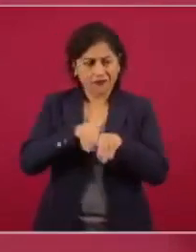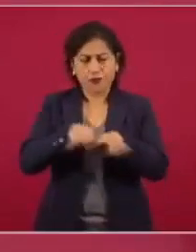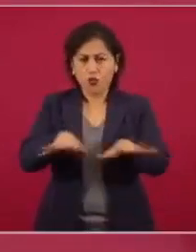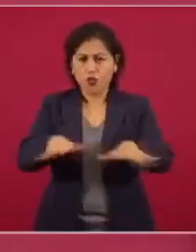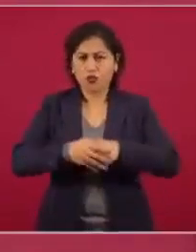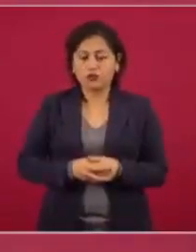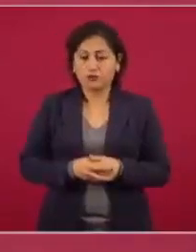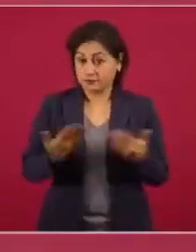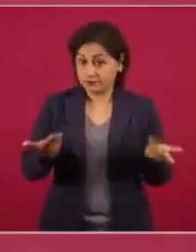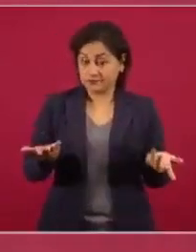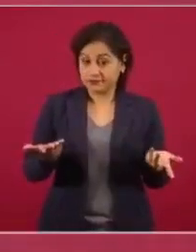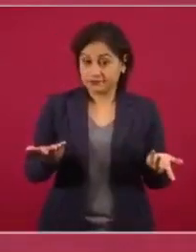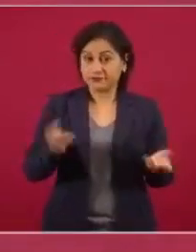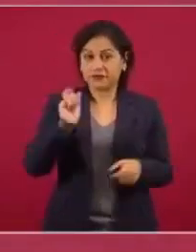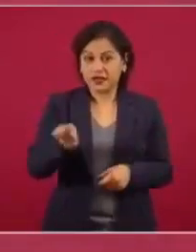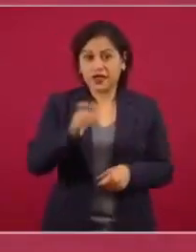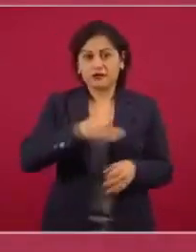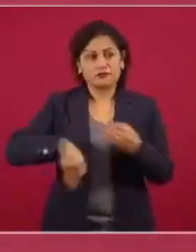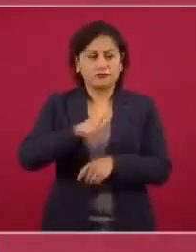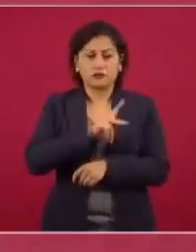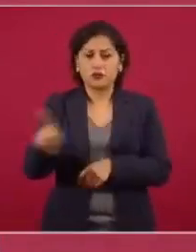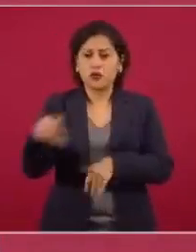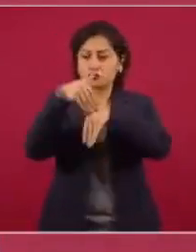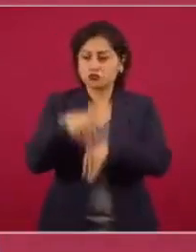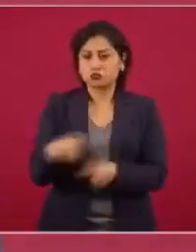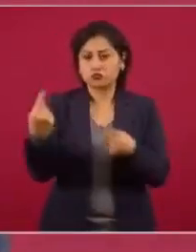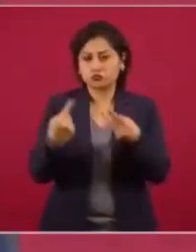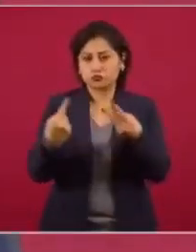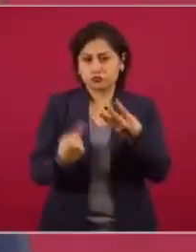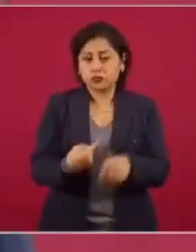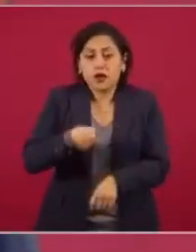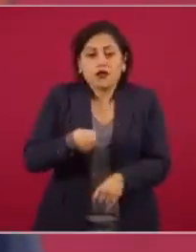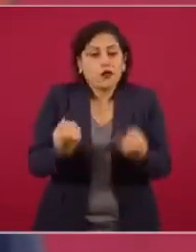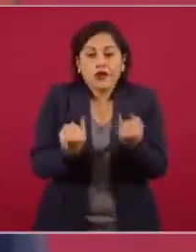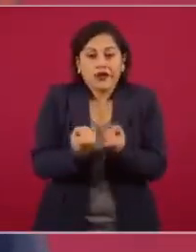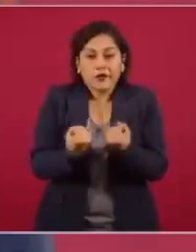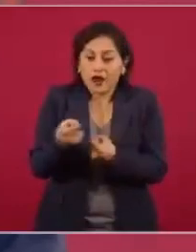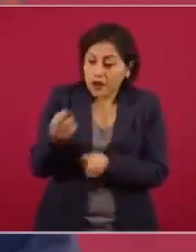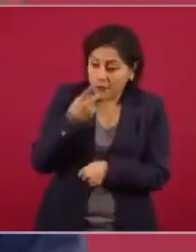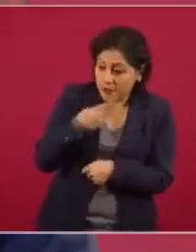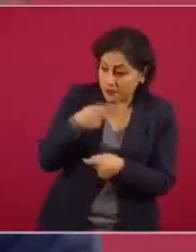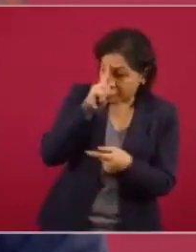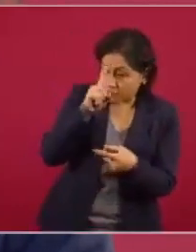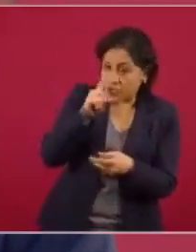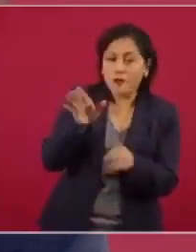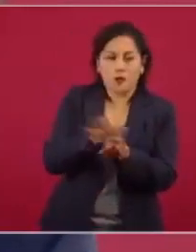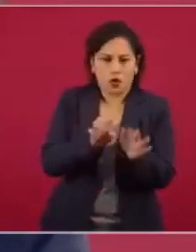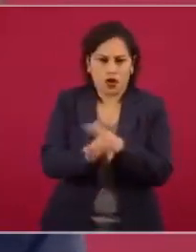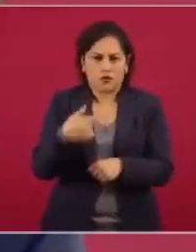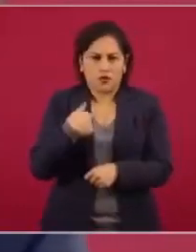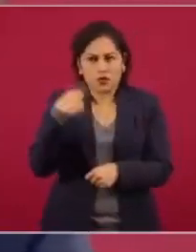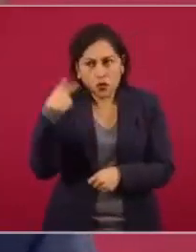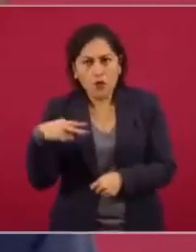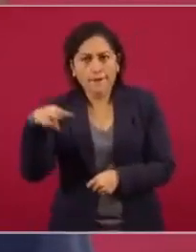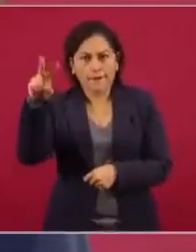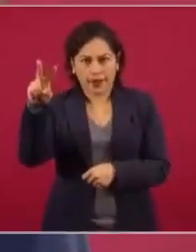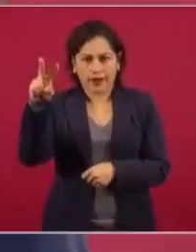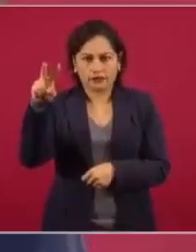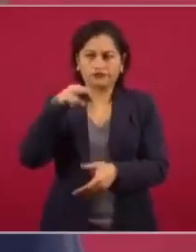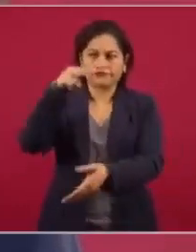Entonces, seguir esas recomendaciones, eso es lo que yo hago. Voy a las giras, por ejemplo,